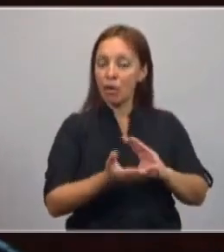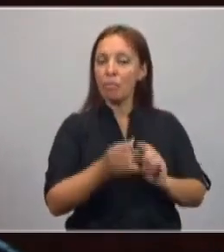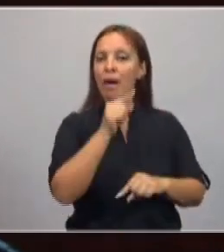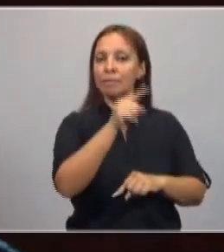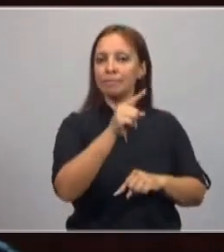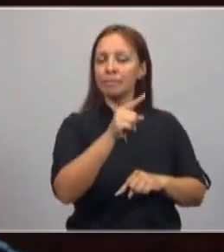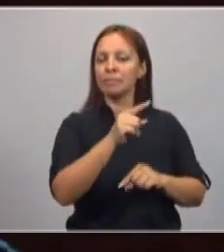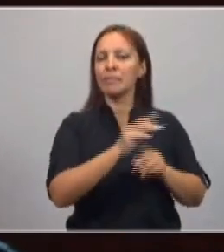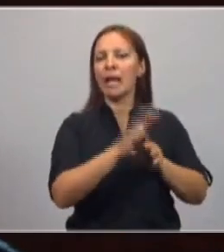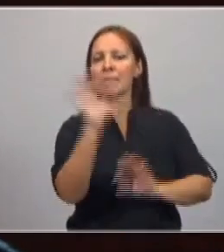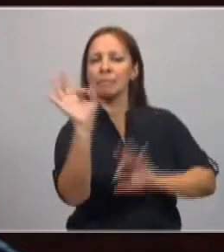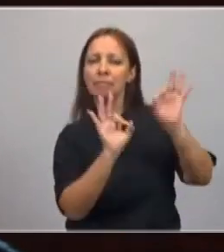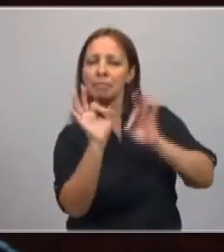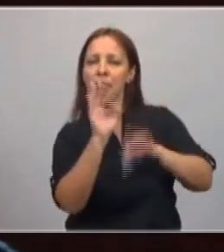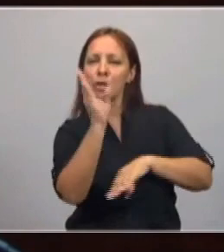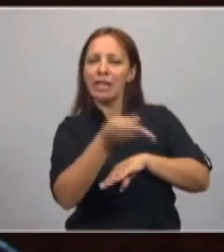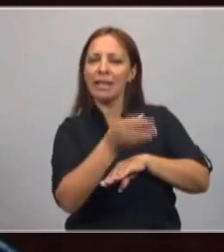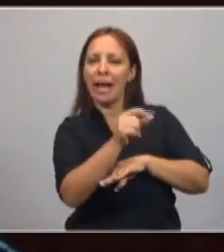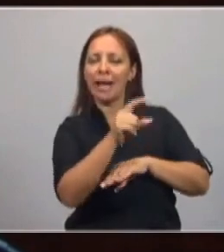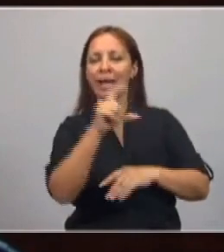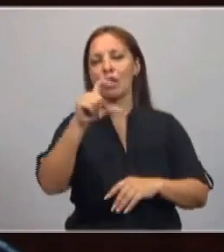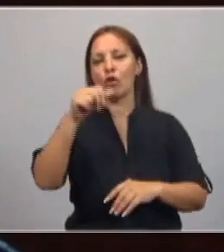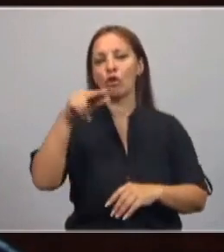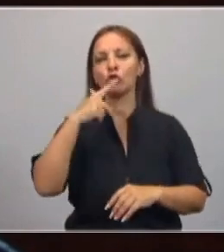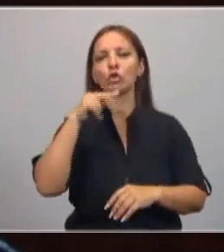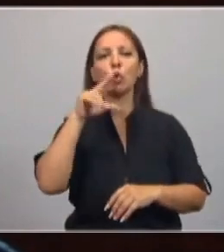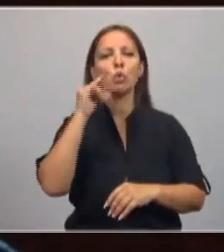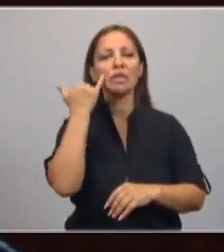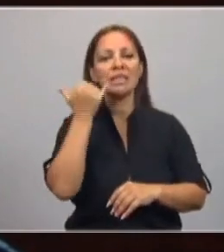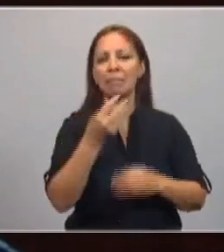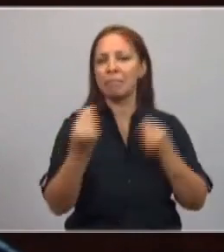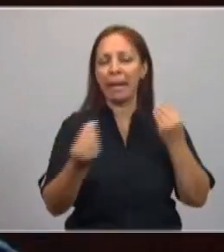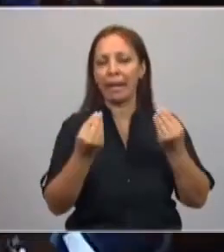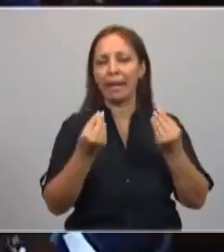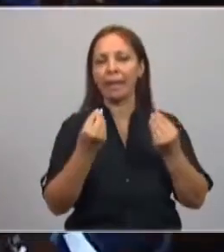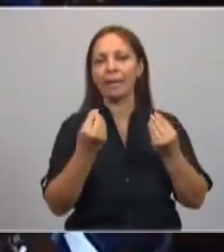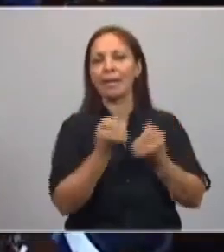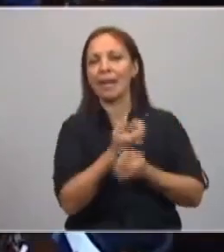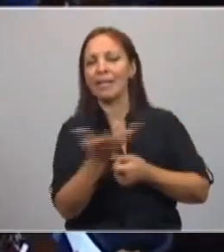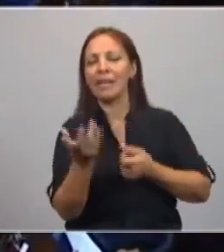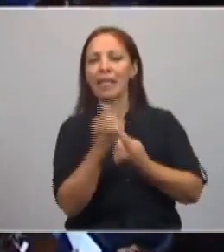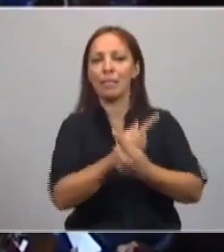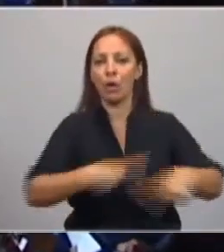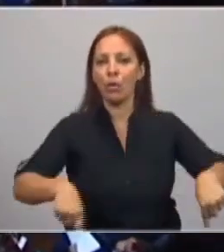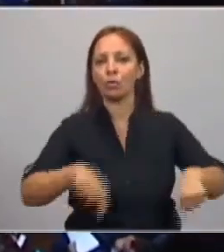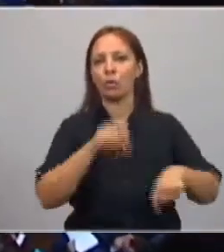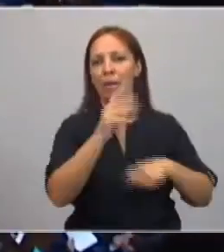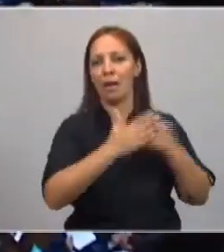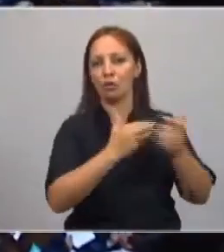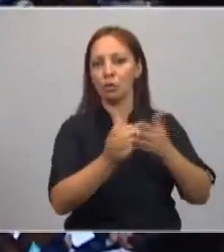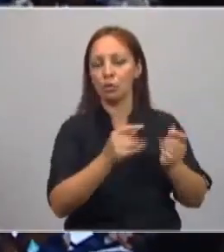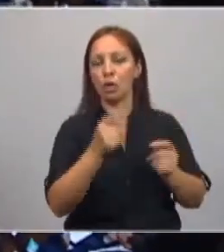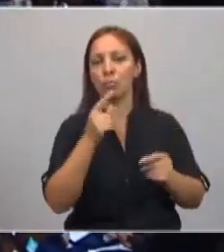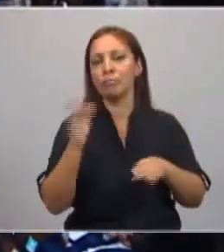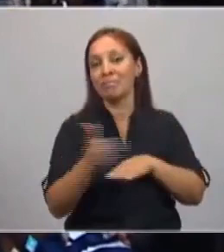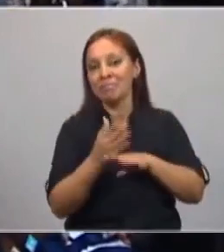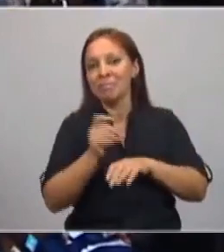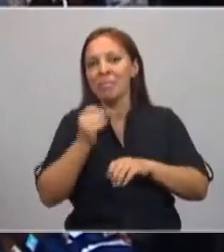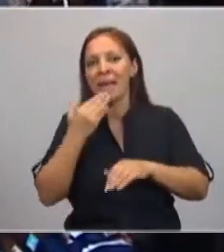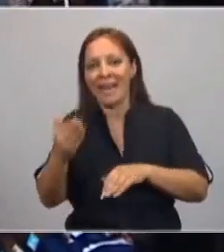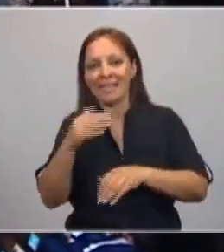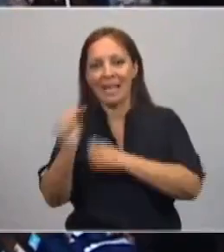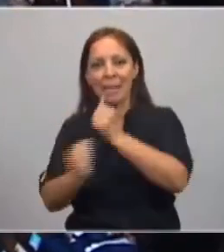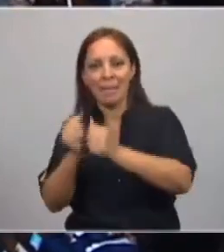Construya, que mide los volúmenes vendidos al sector privado de los productos para la construcción que fabrican las empresas que lo conforman,